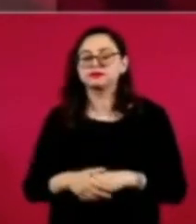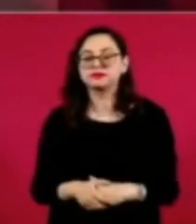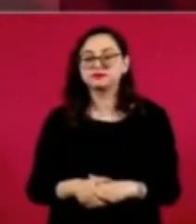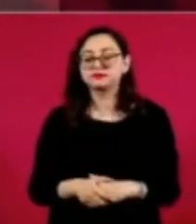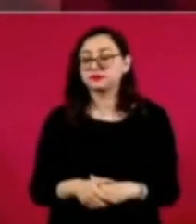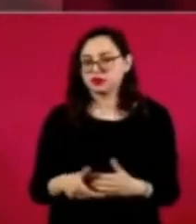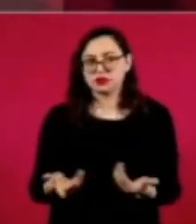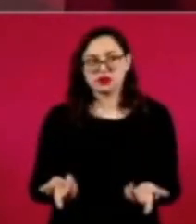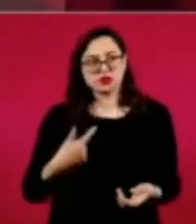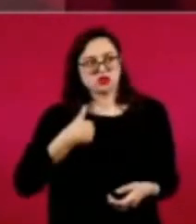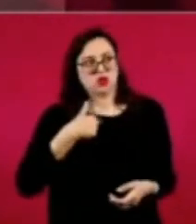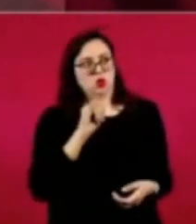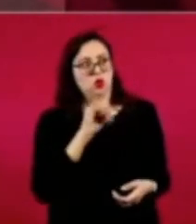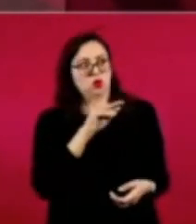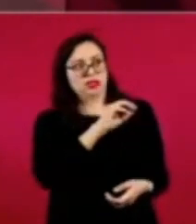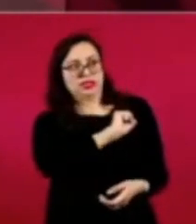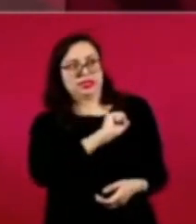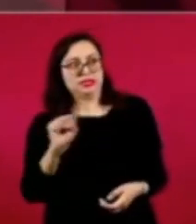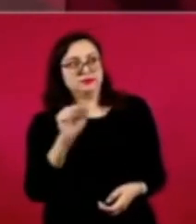no sea derechohabiente